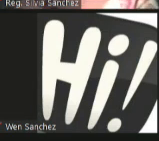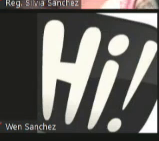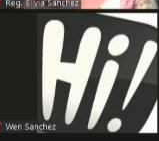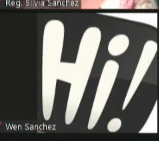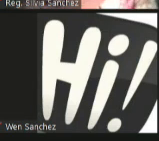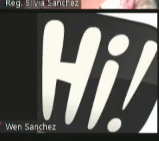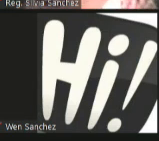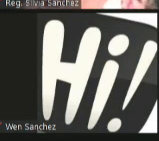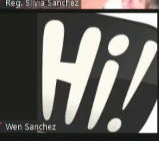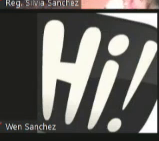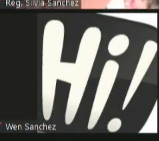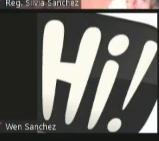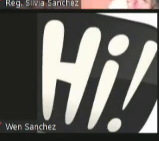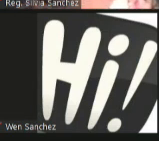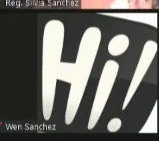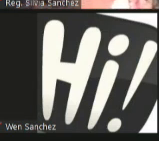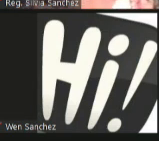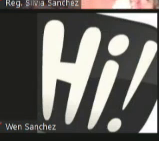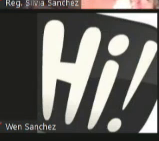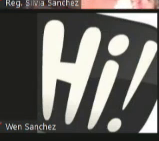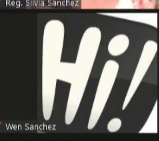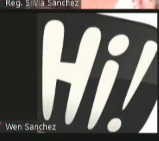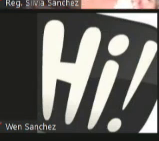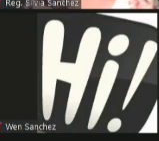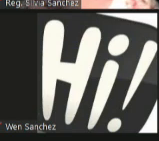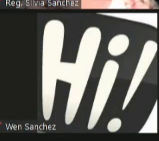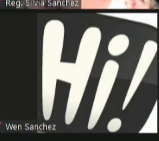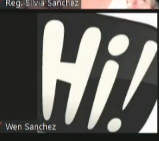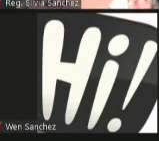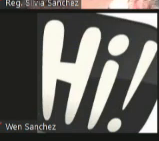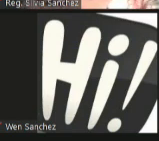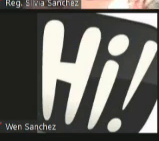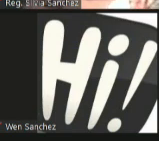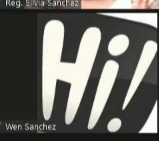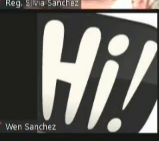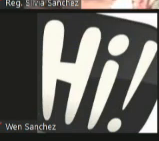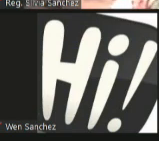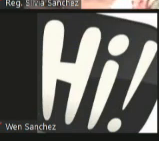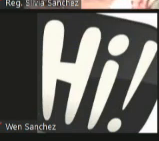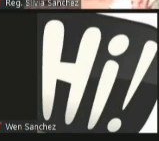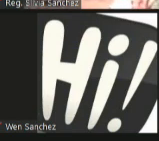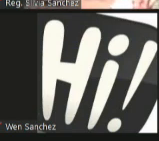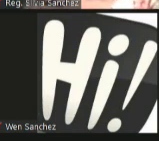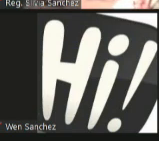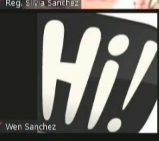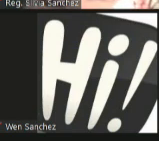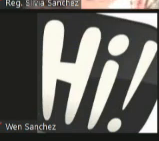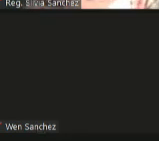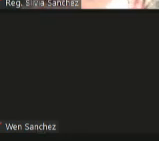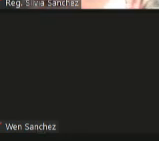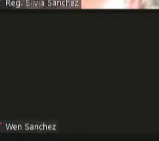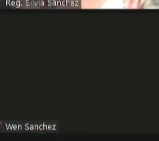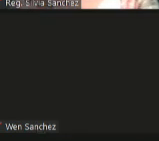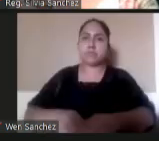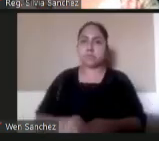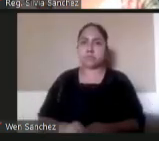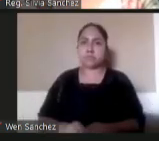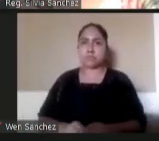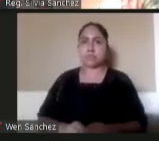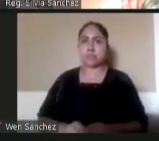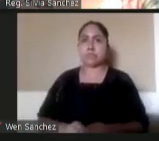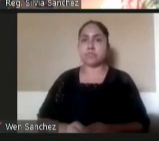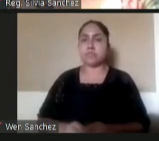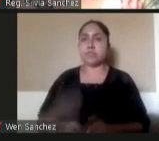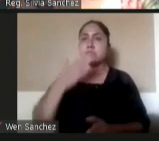regidores, así como la síndica municipal. Declaro entonces que hay quórum y por lo tanto legalmente instalada la sesión y válidos